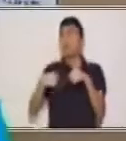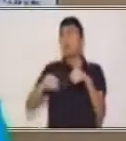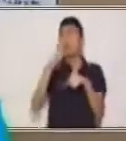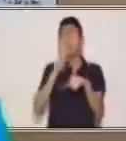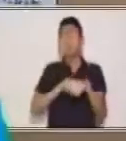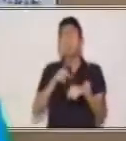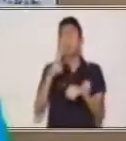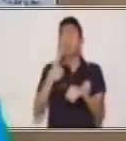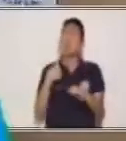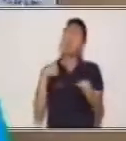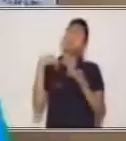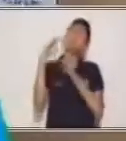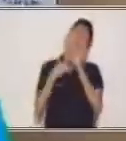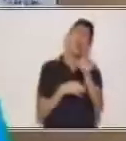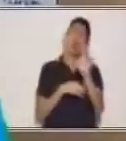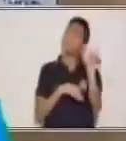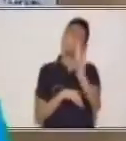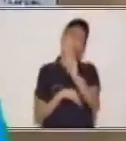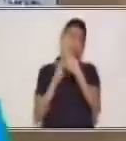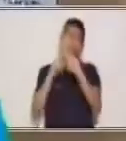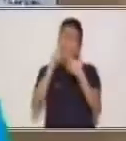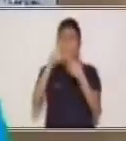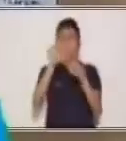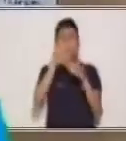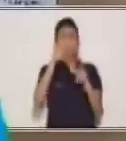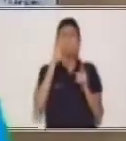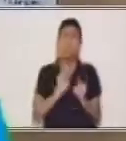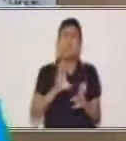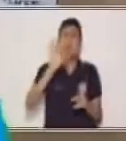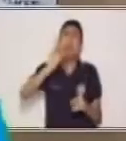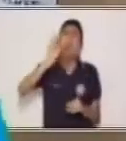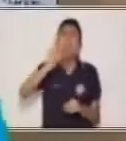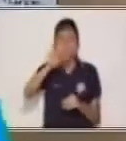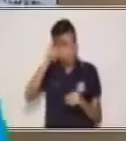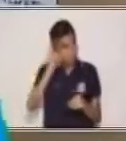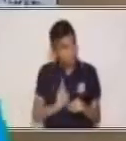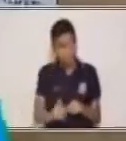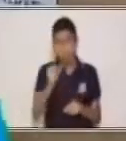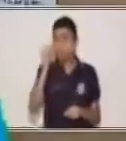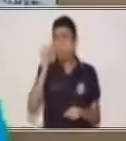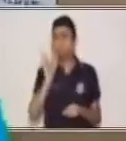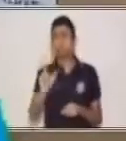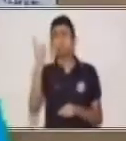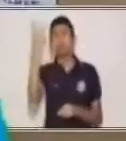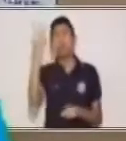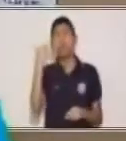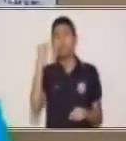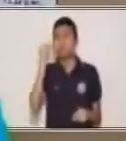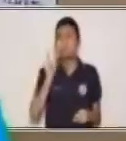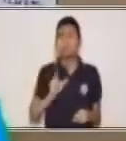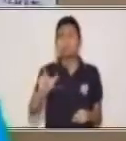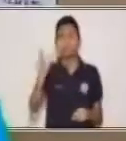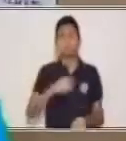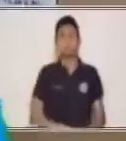los explicamos, pero siempre los estamos diciendo porque es parte de nuestro día, ¿sí?